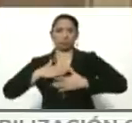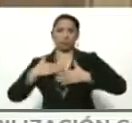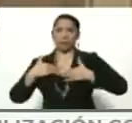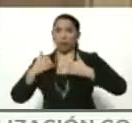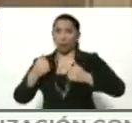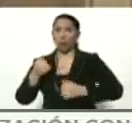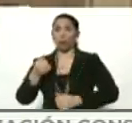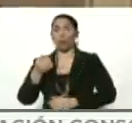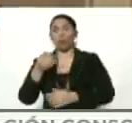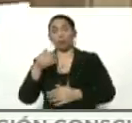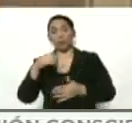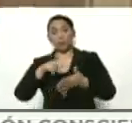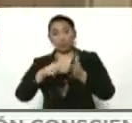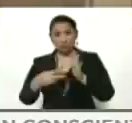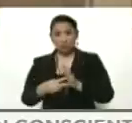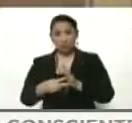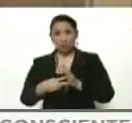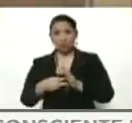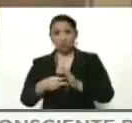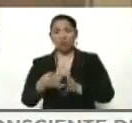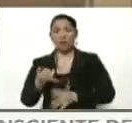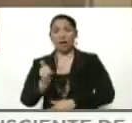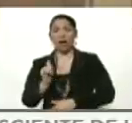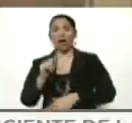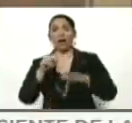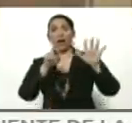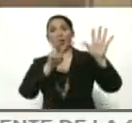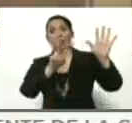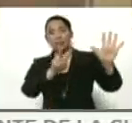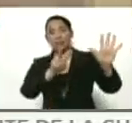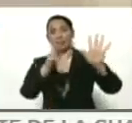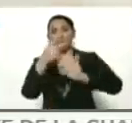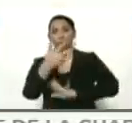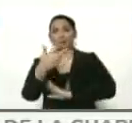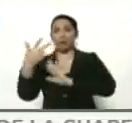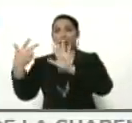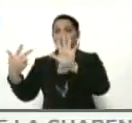decir que activos actualmente están 738,